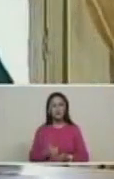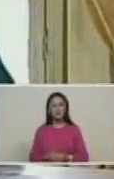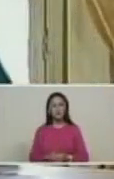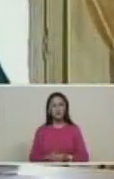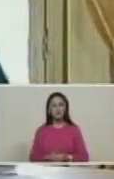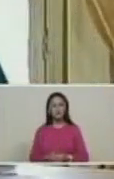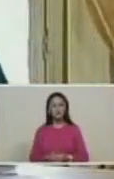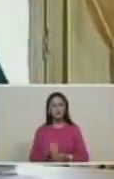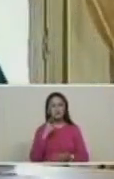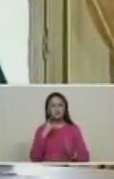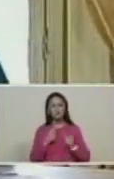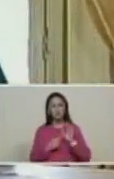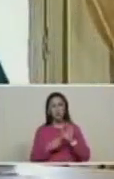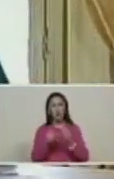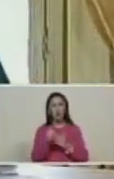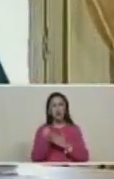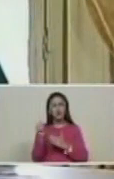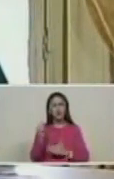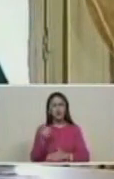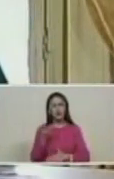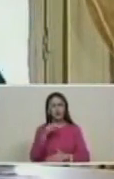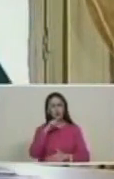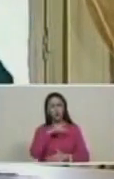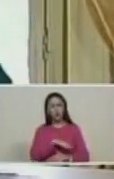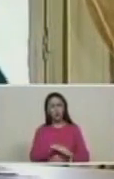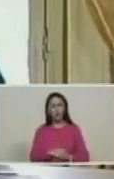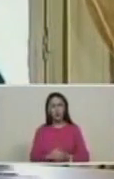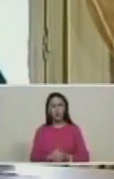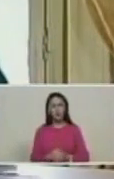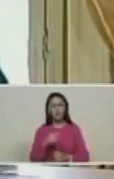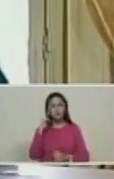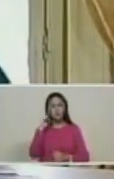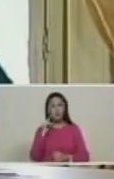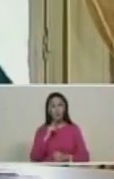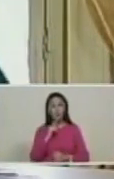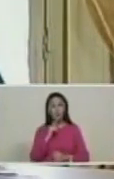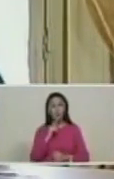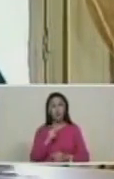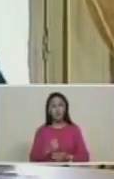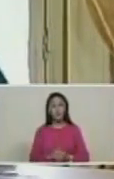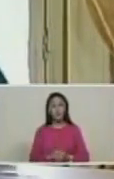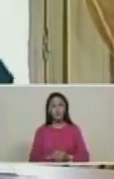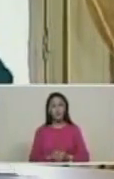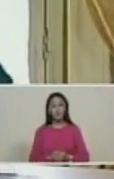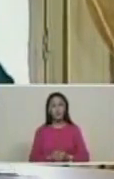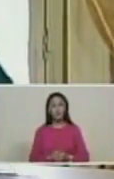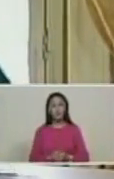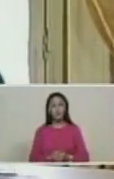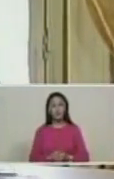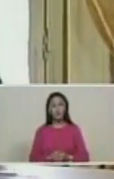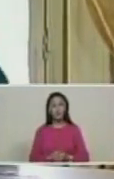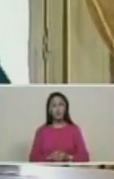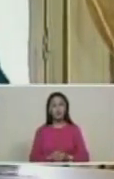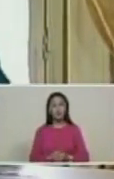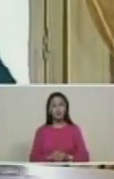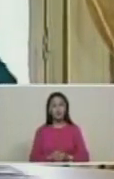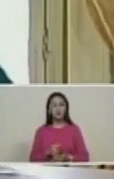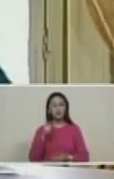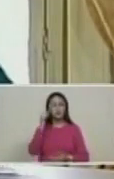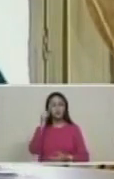han demostrado nuestros líderes en la historia, ¿no? Simón Bolívar, Simón Rodríguez, Antonio José de